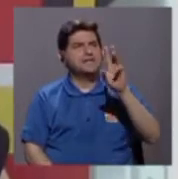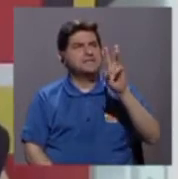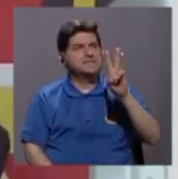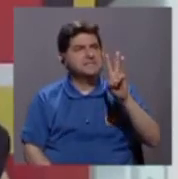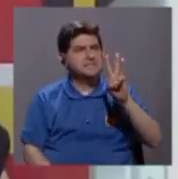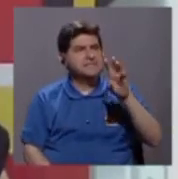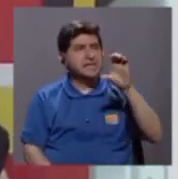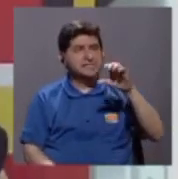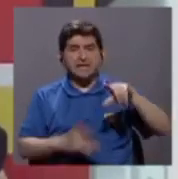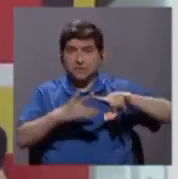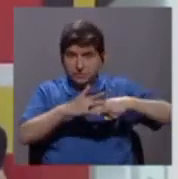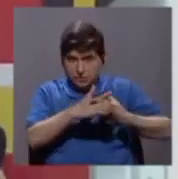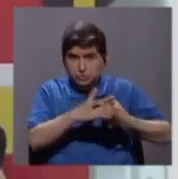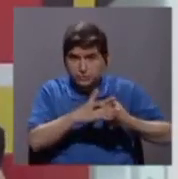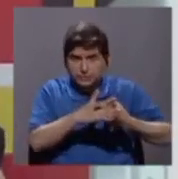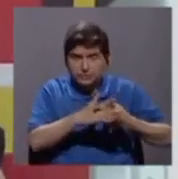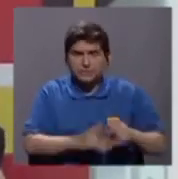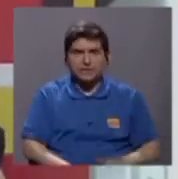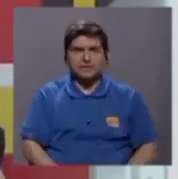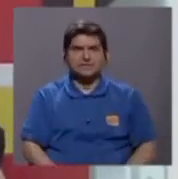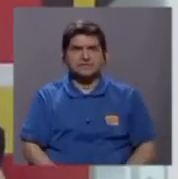1600 empezaron los